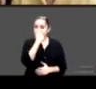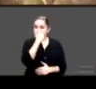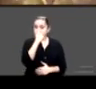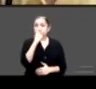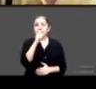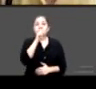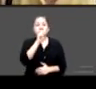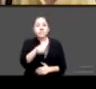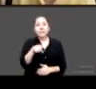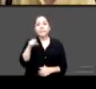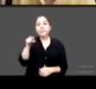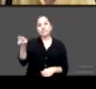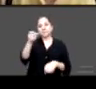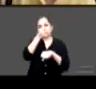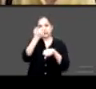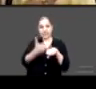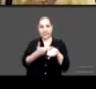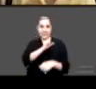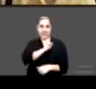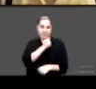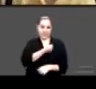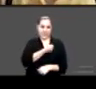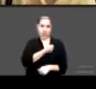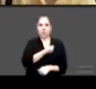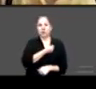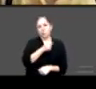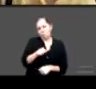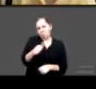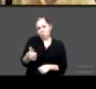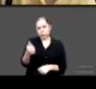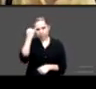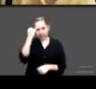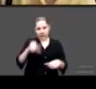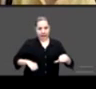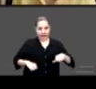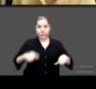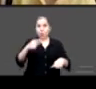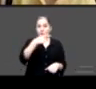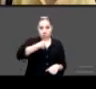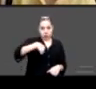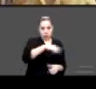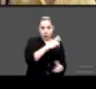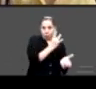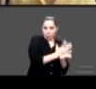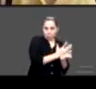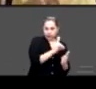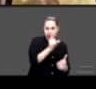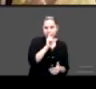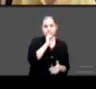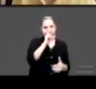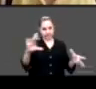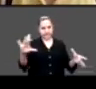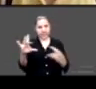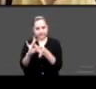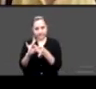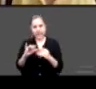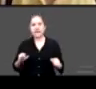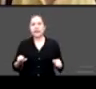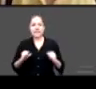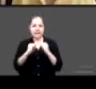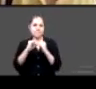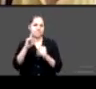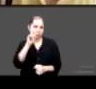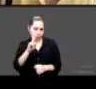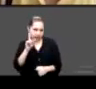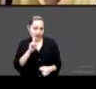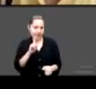toda la red que trabajamos el tema de prevención de embarazo, con el INMUJERES, con CONAPO, con